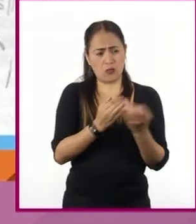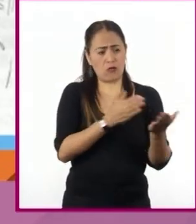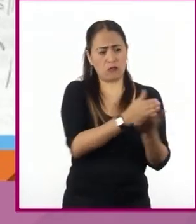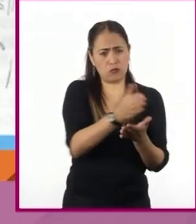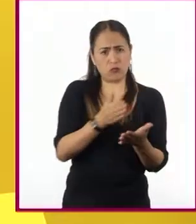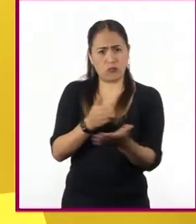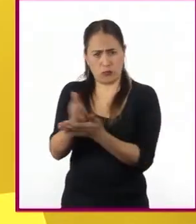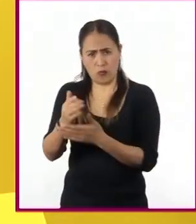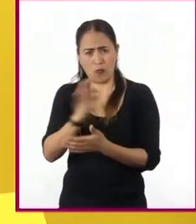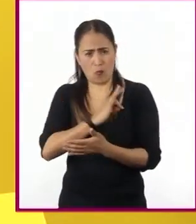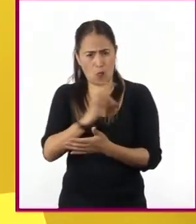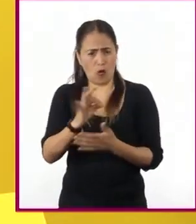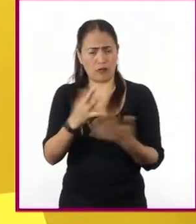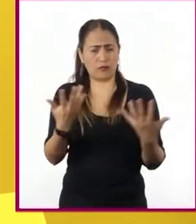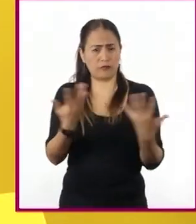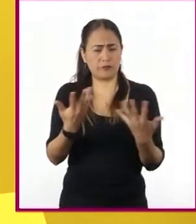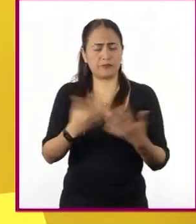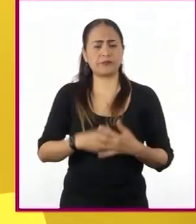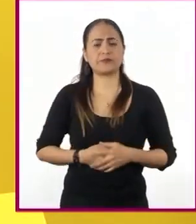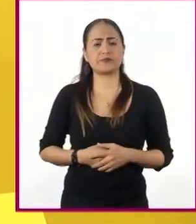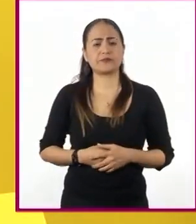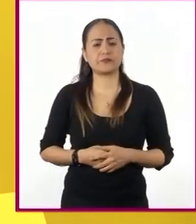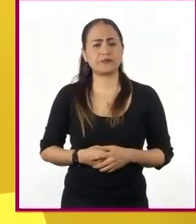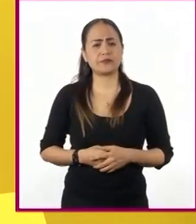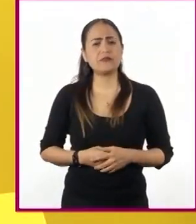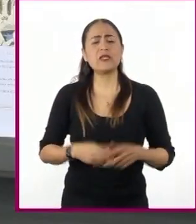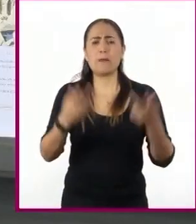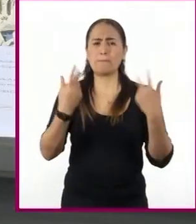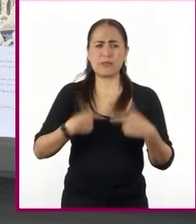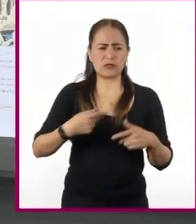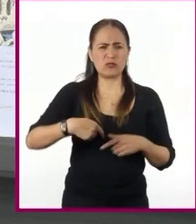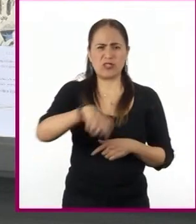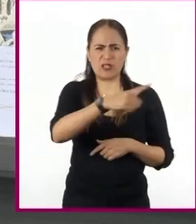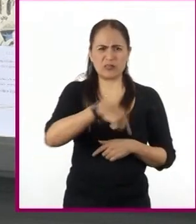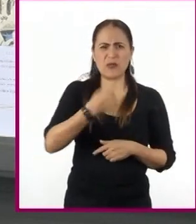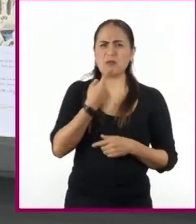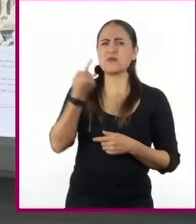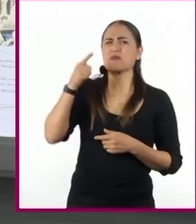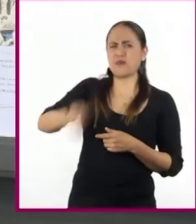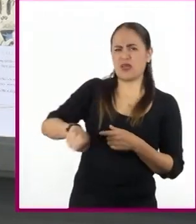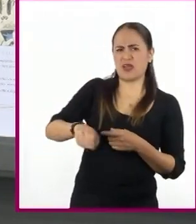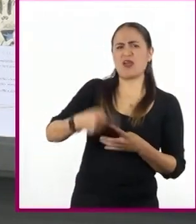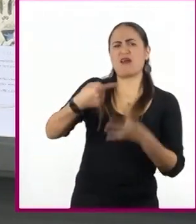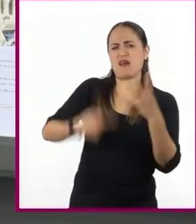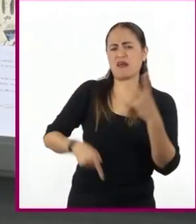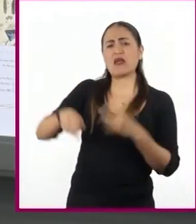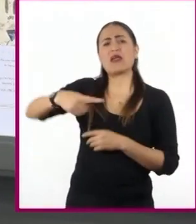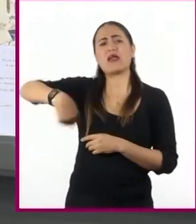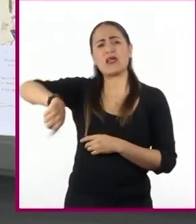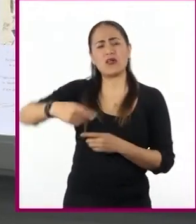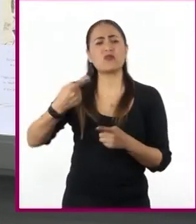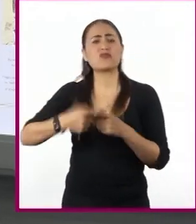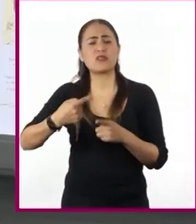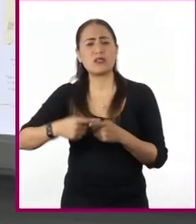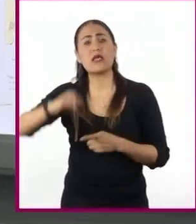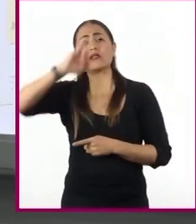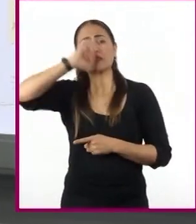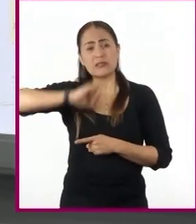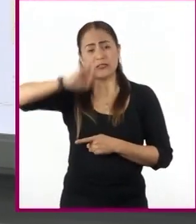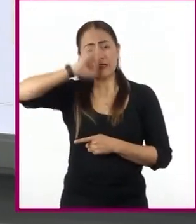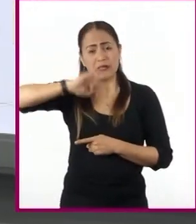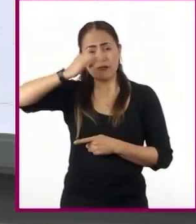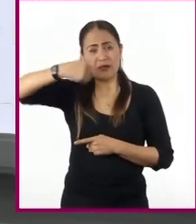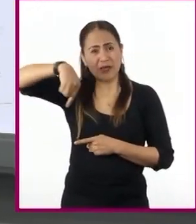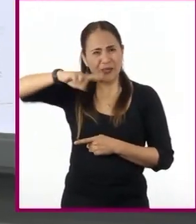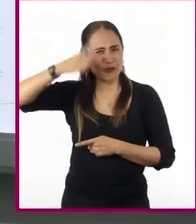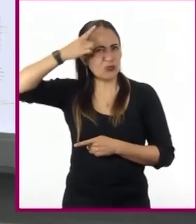medios de producción. ¿A quiénes amenazaban los tejedores? A los patrones, quienes eran los dueños de los medios